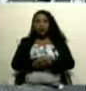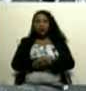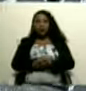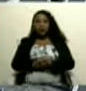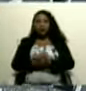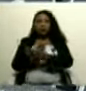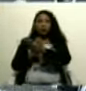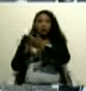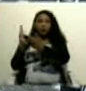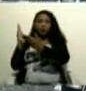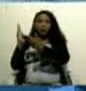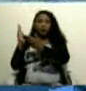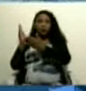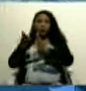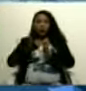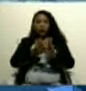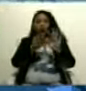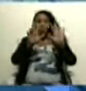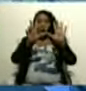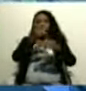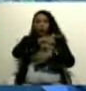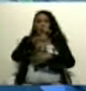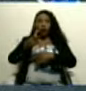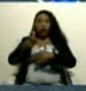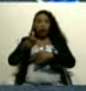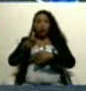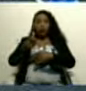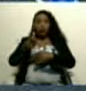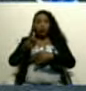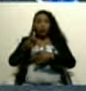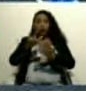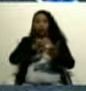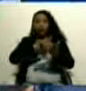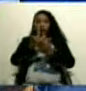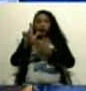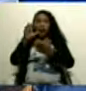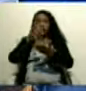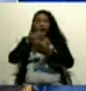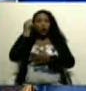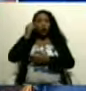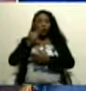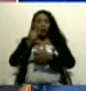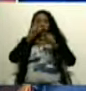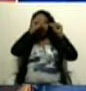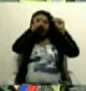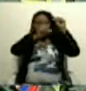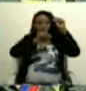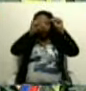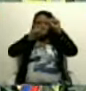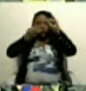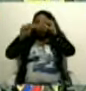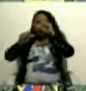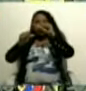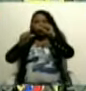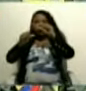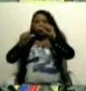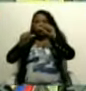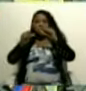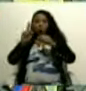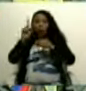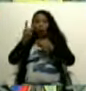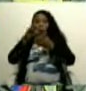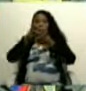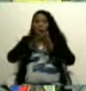La embarcación tripulada por 8 personas zarpó desde el estado Sucre pasando las revisiones antidrogas. En una embarcación